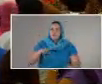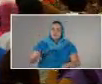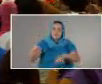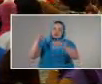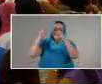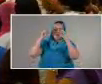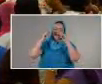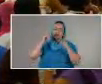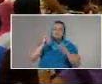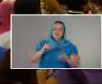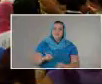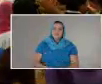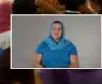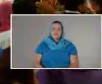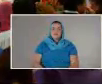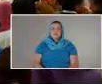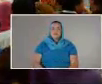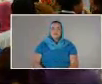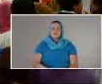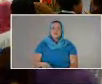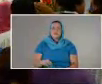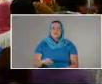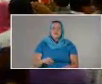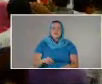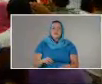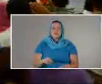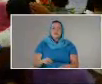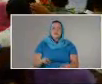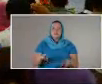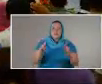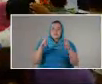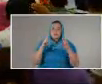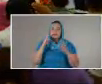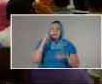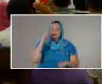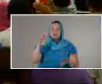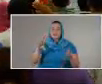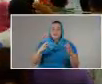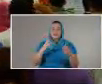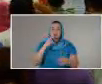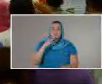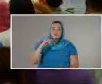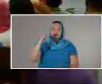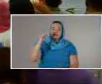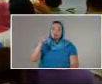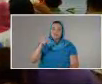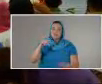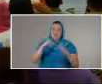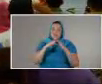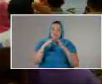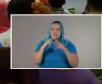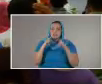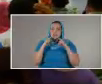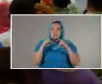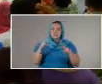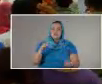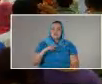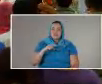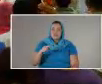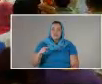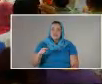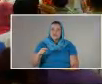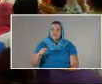recibiendo, Señor, como hijos en esta casa, anunciando, Padre, que son